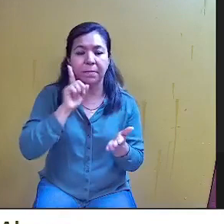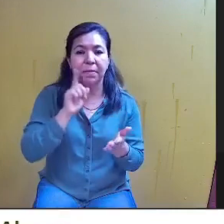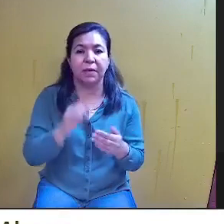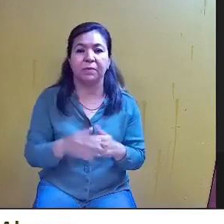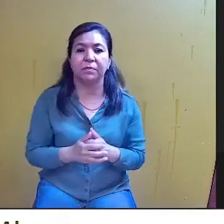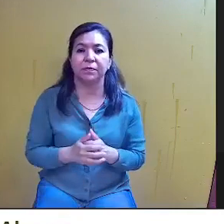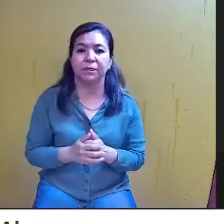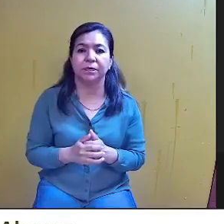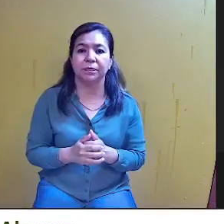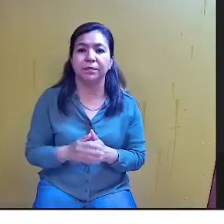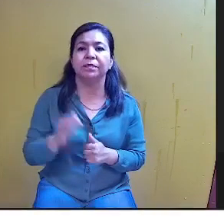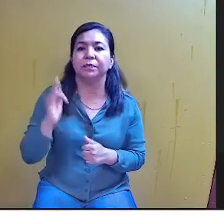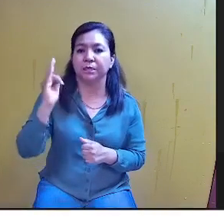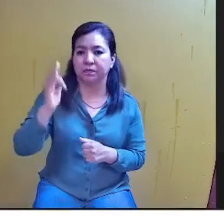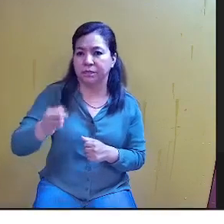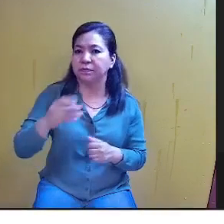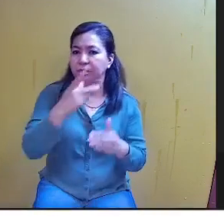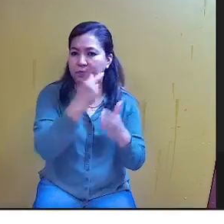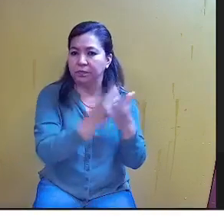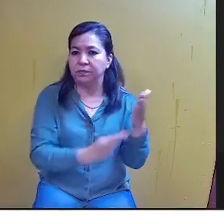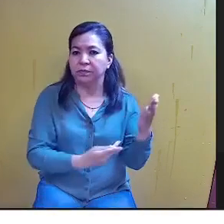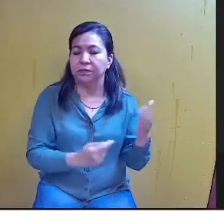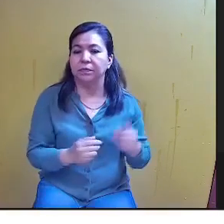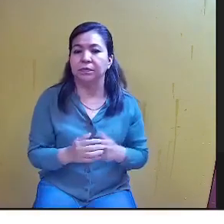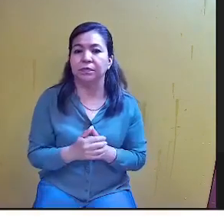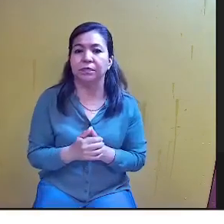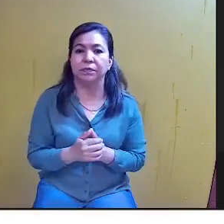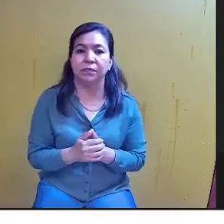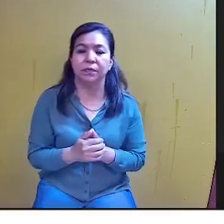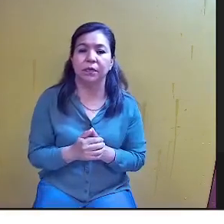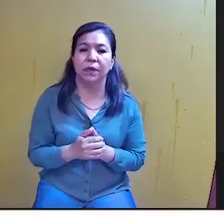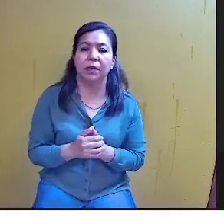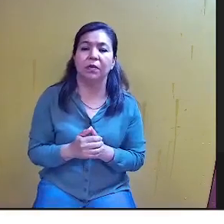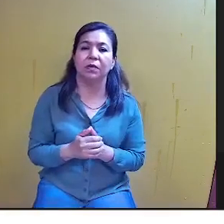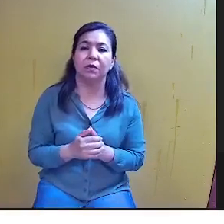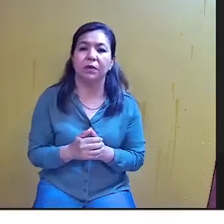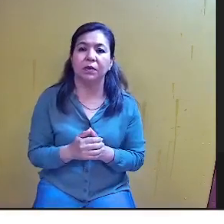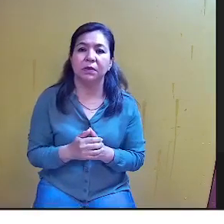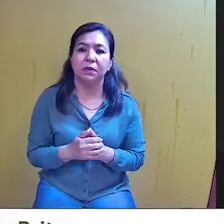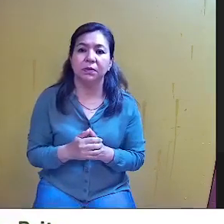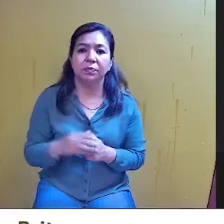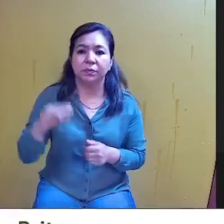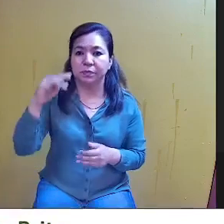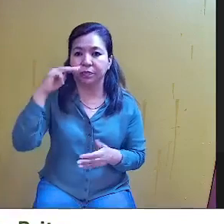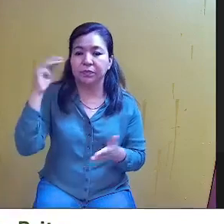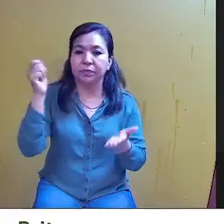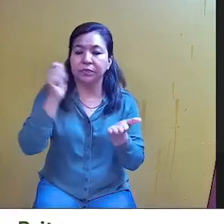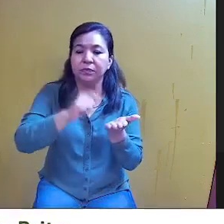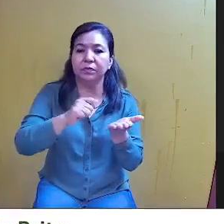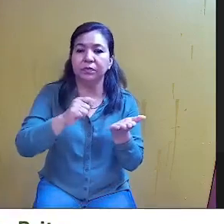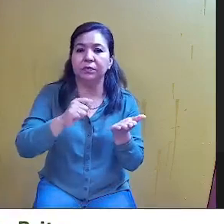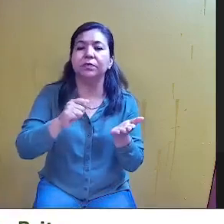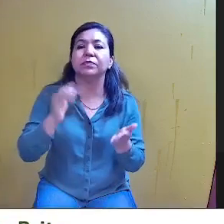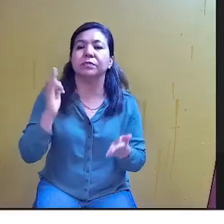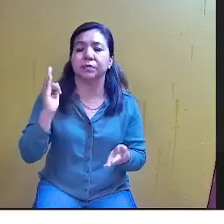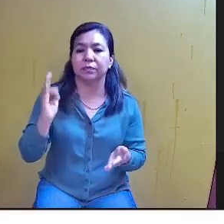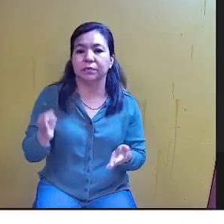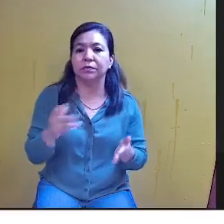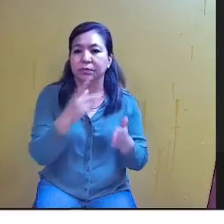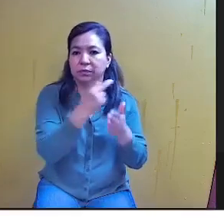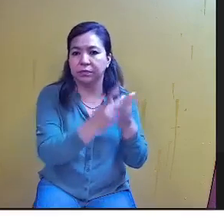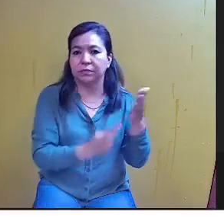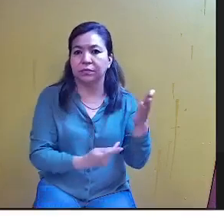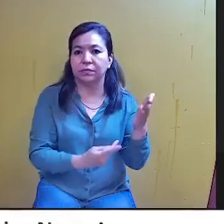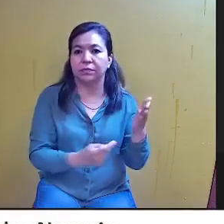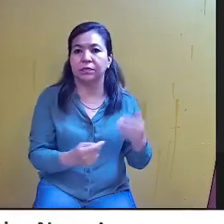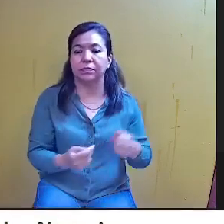Alcaraz. Con el proyecto. Gracias, magistrada. Magistrada ponente Hilda Rosa Delgado Brito. A favor del proyecto.